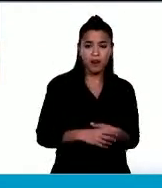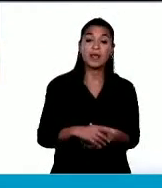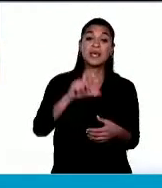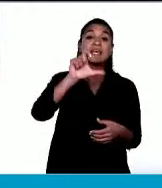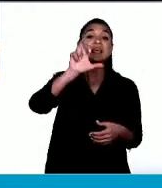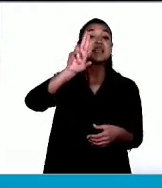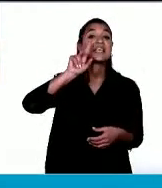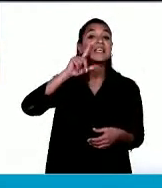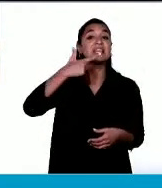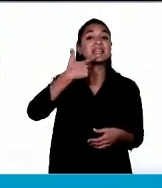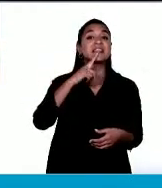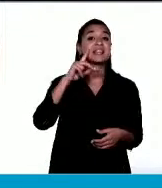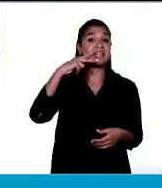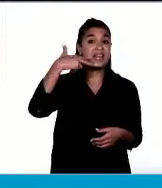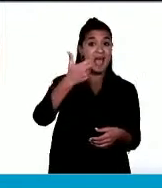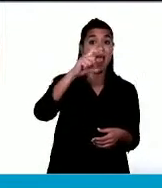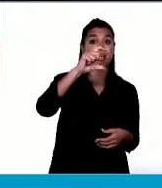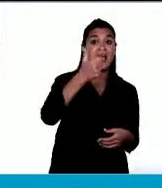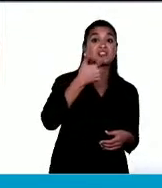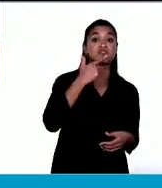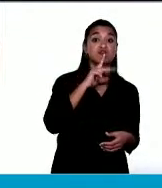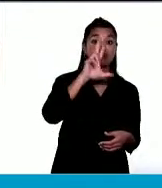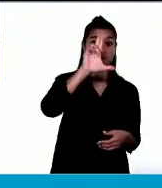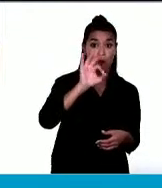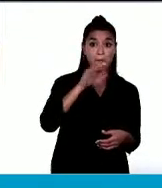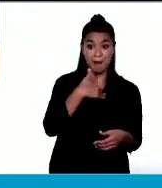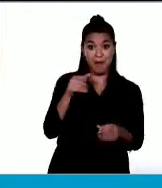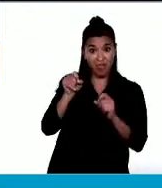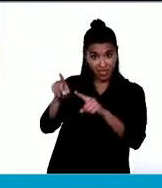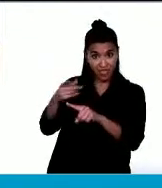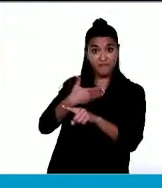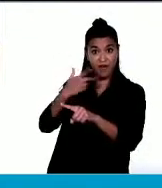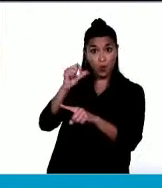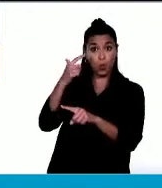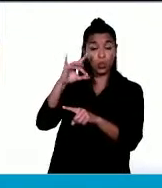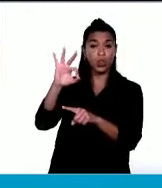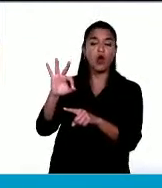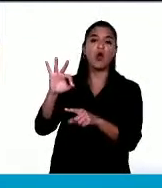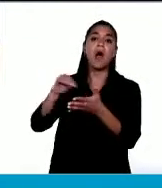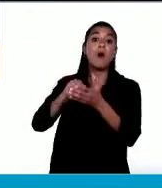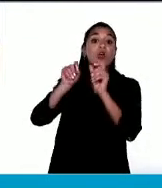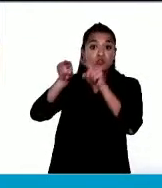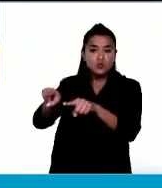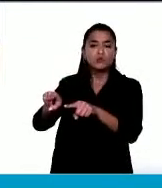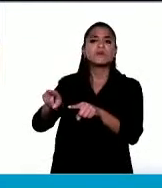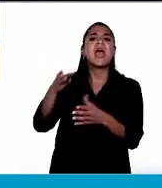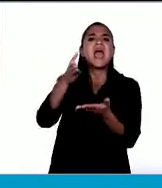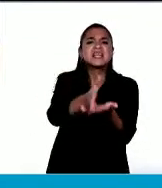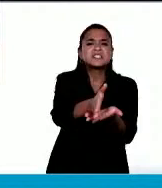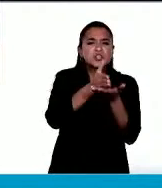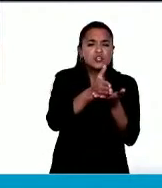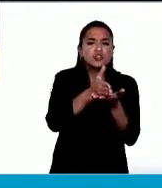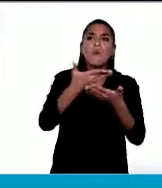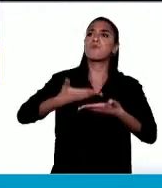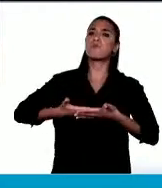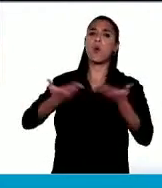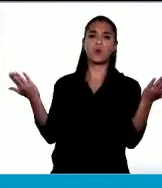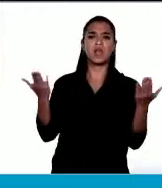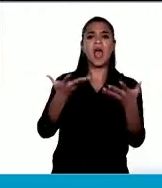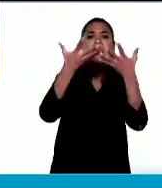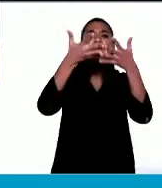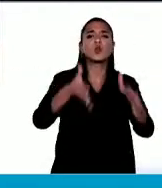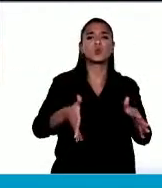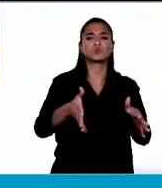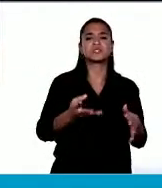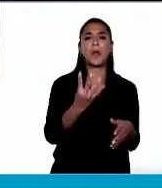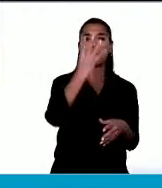Cristina Castro, la madre de Facundo, y sus abogados han exigido públicamente la renuncia del ministro Berni